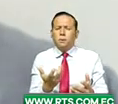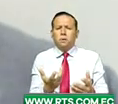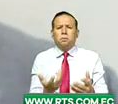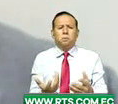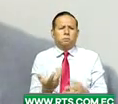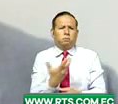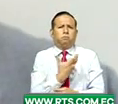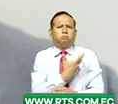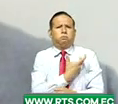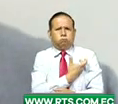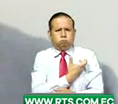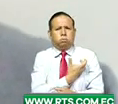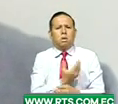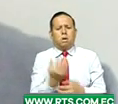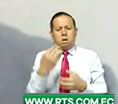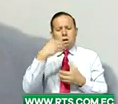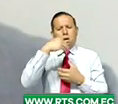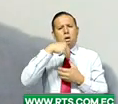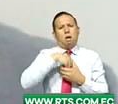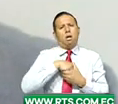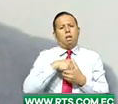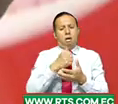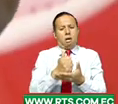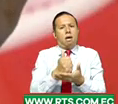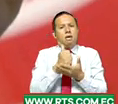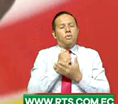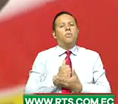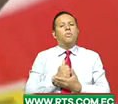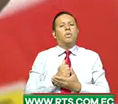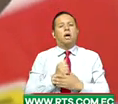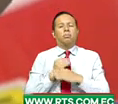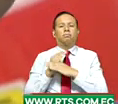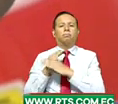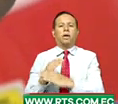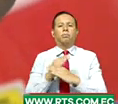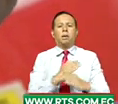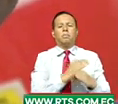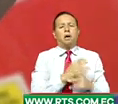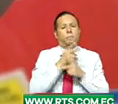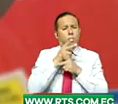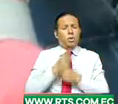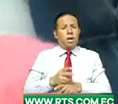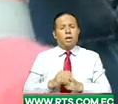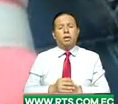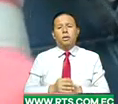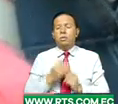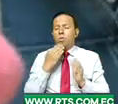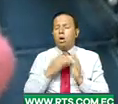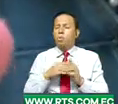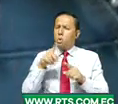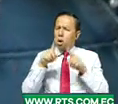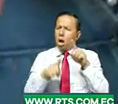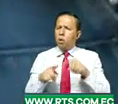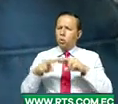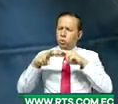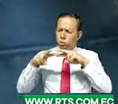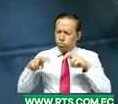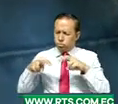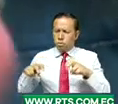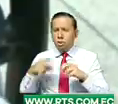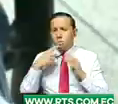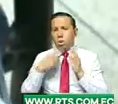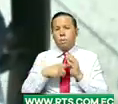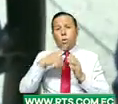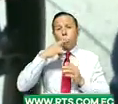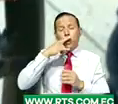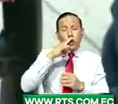a las que ya se aplican en el caso de los niños. En cuanto a la dosificación del antígeno, varios estudios señalan que en niños y